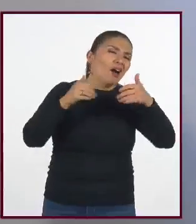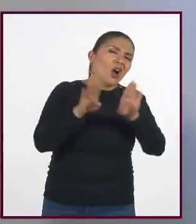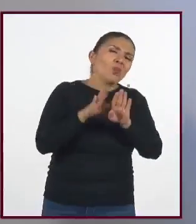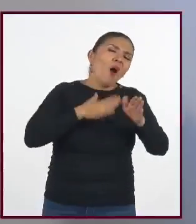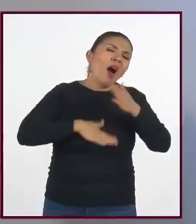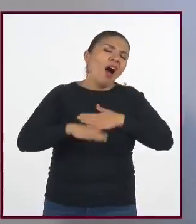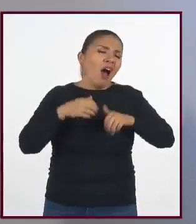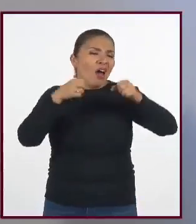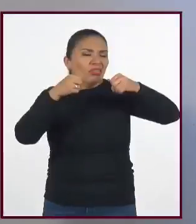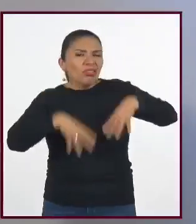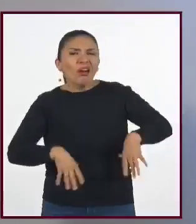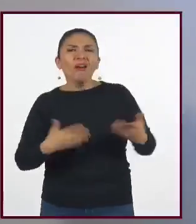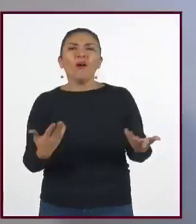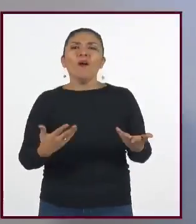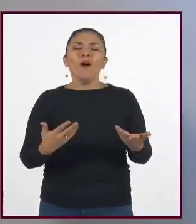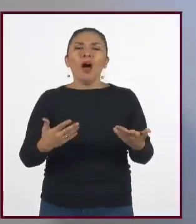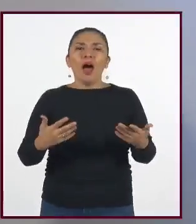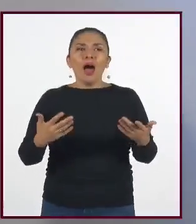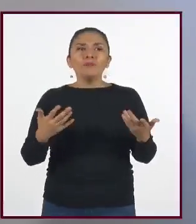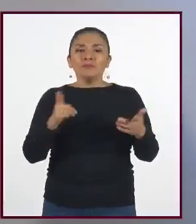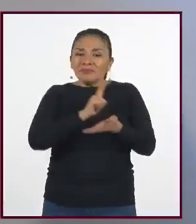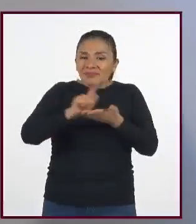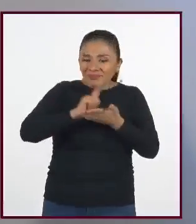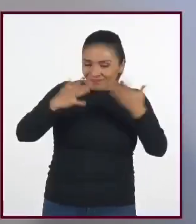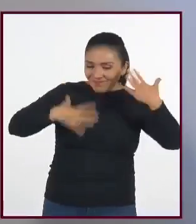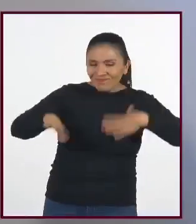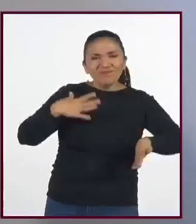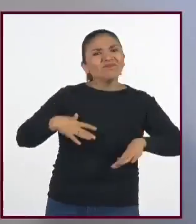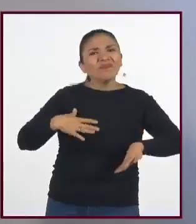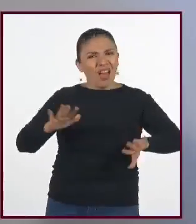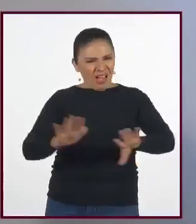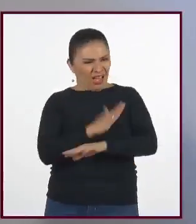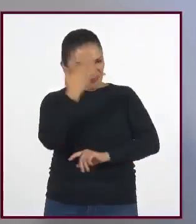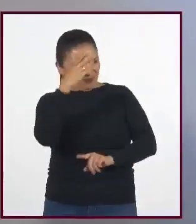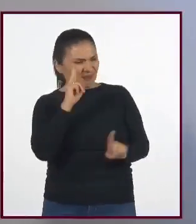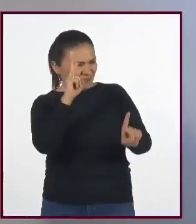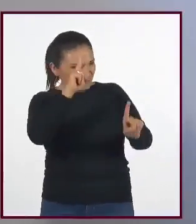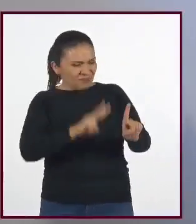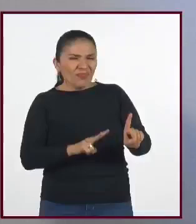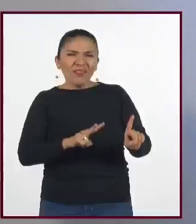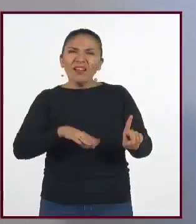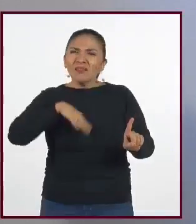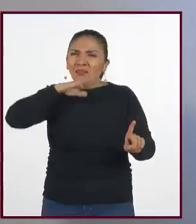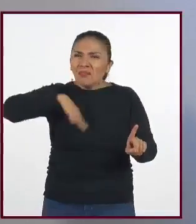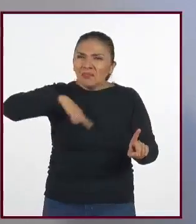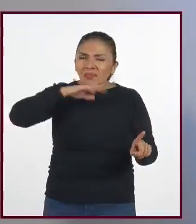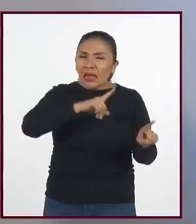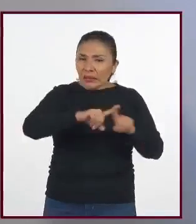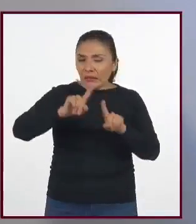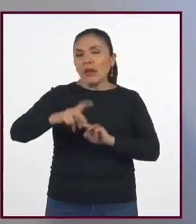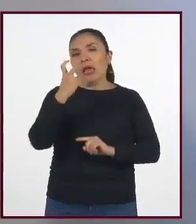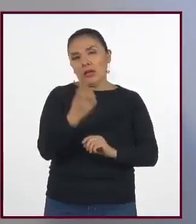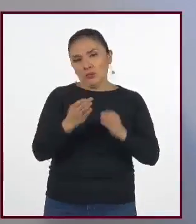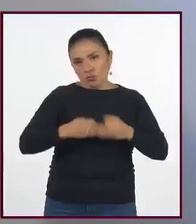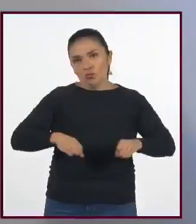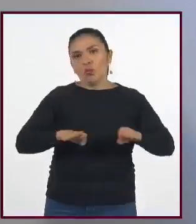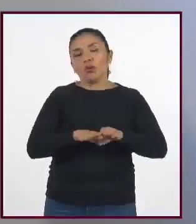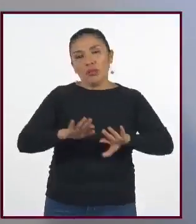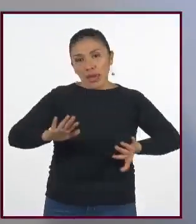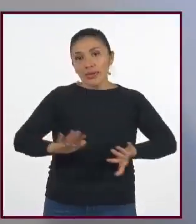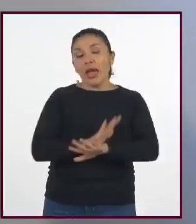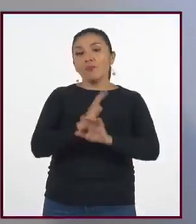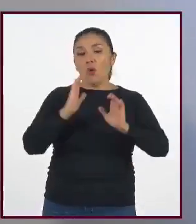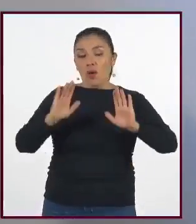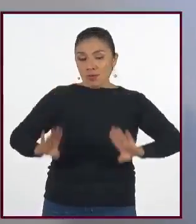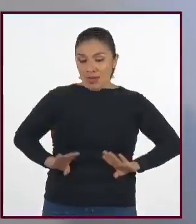en el aliño, físicos, son de los signos más importantes, ¿no? Cambios tanto